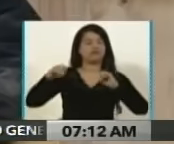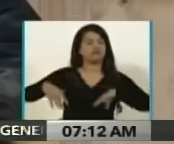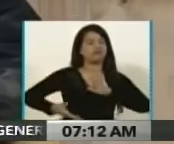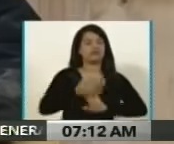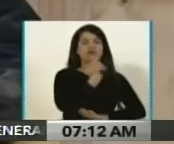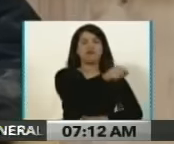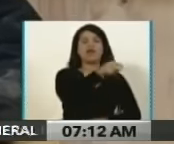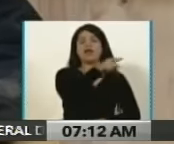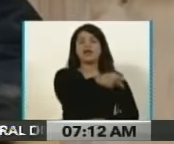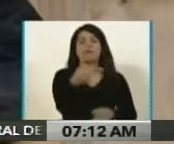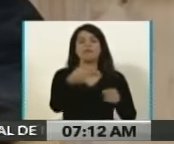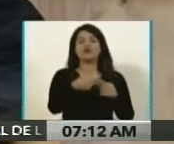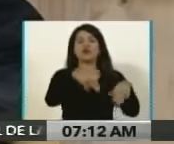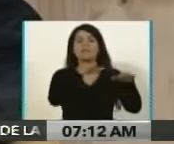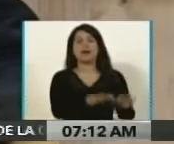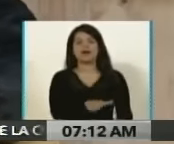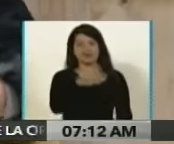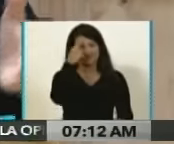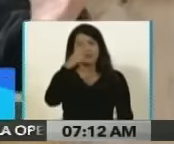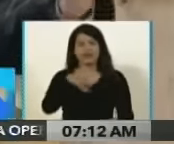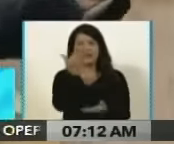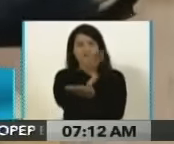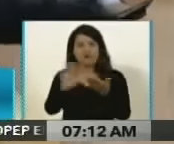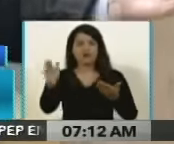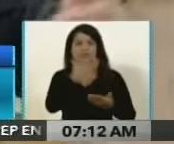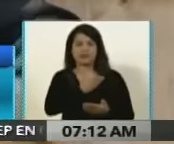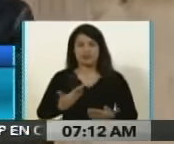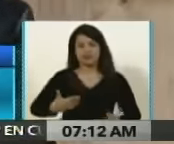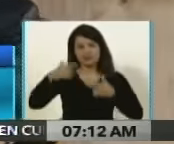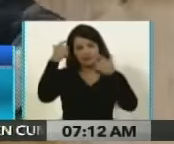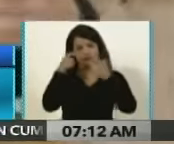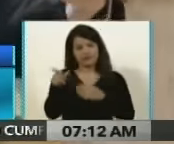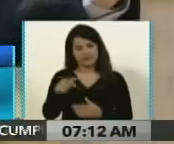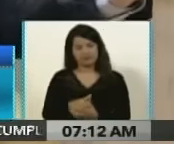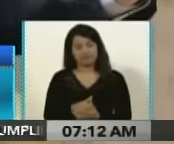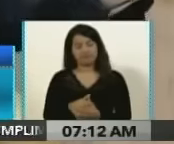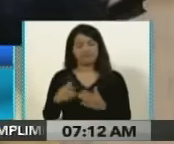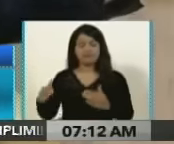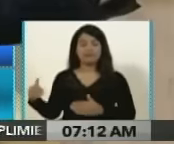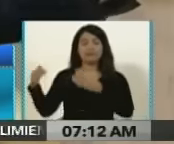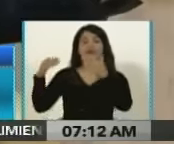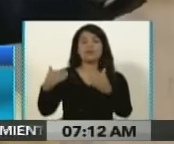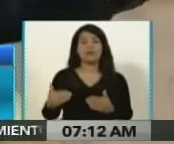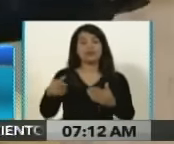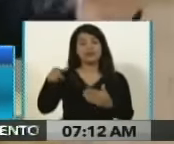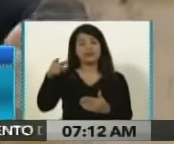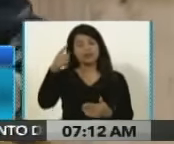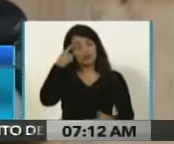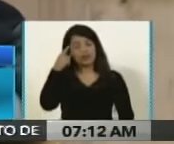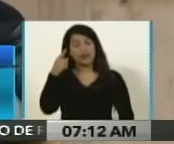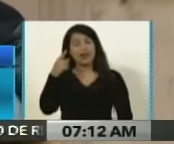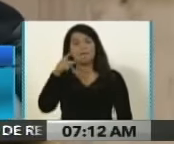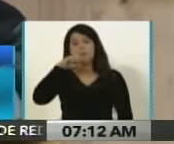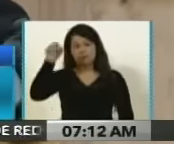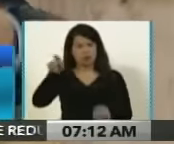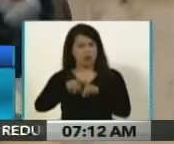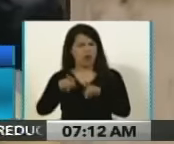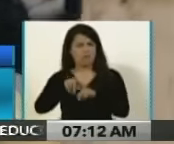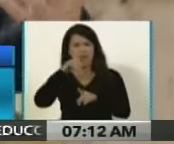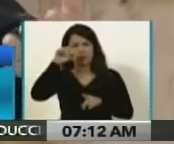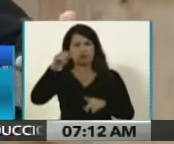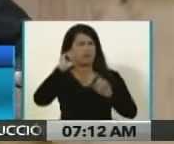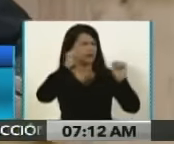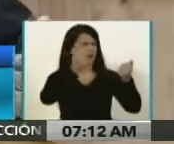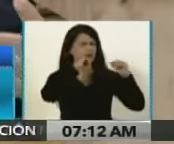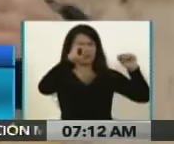a Chávez. Luego, cuando el presidente Morón, cuando las guarimbas, llamó